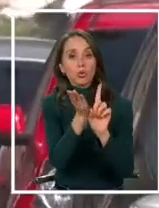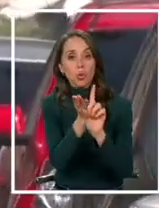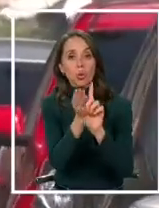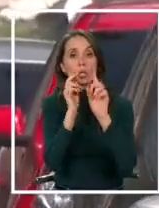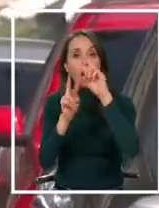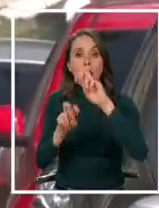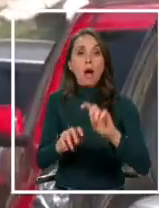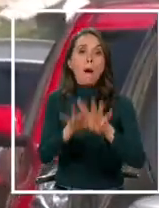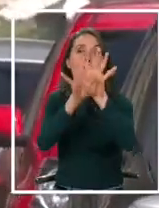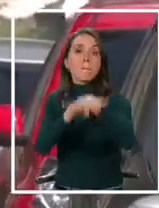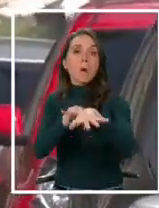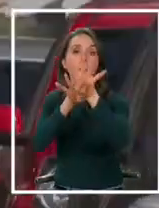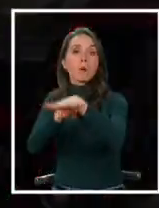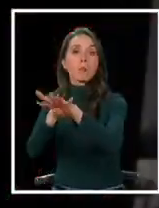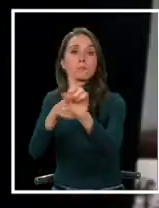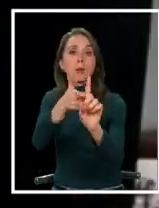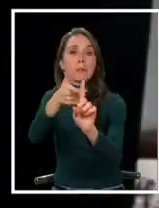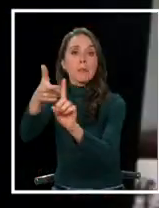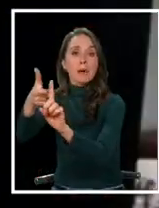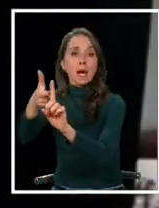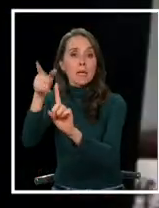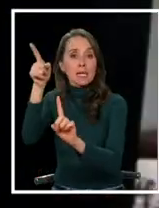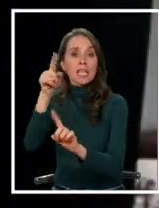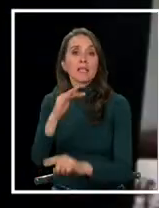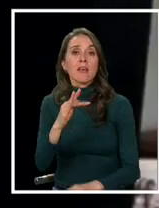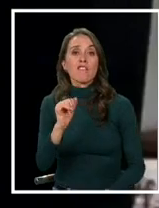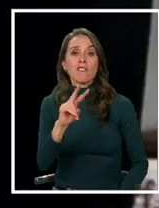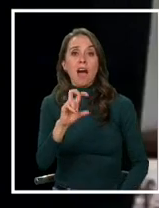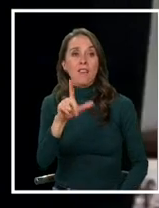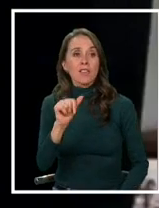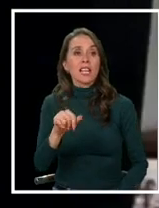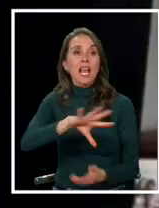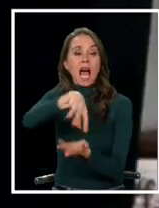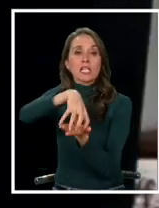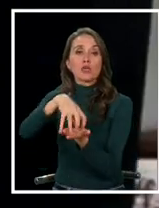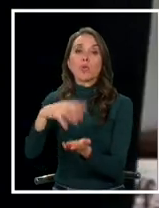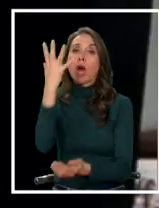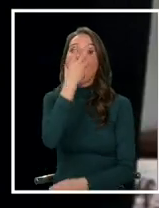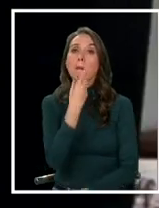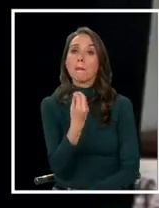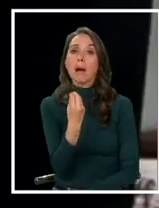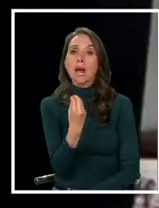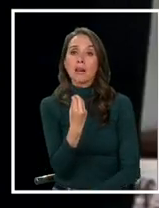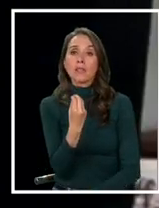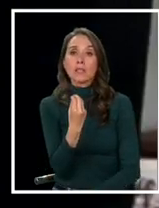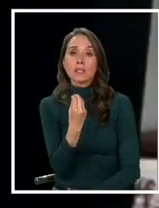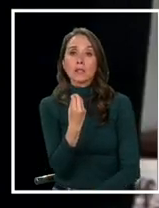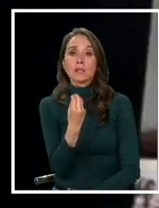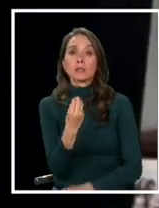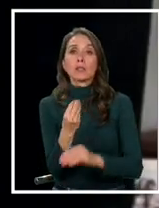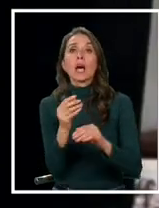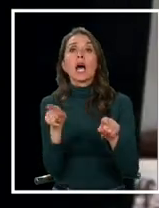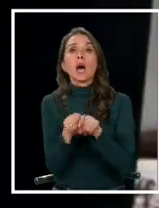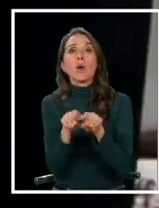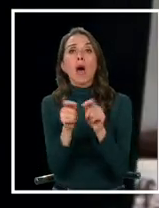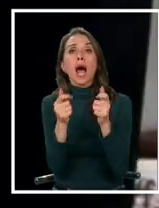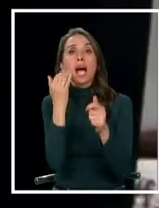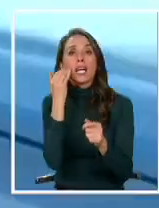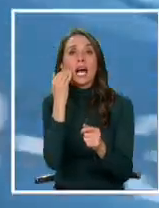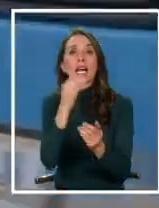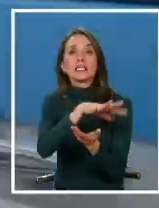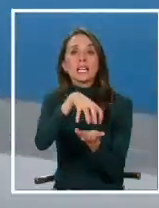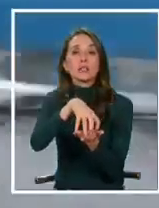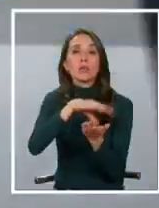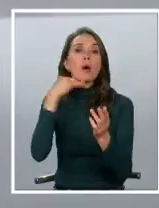operativo realizado en la Favela Lamentablemente la ciudad maravillosa tiene que ahora ser llamada casi como ciudad